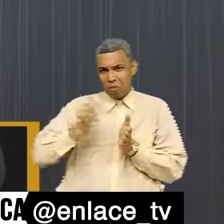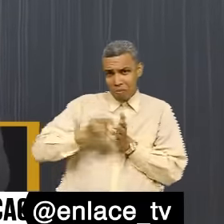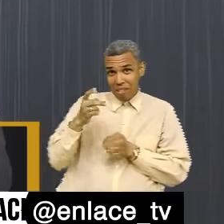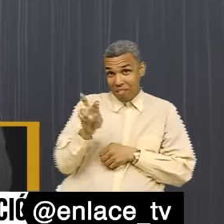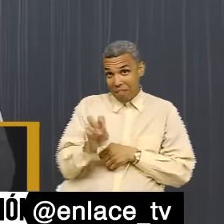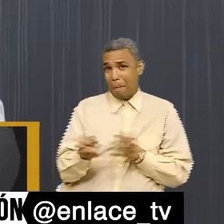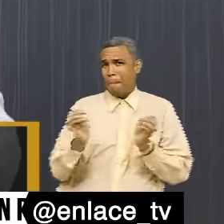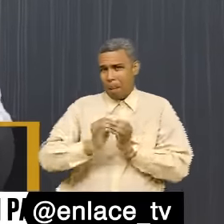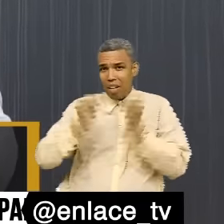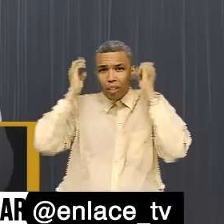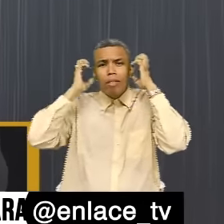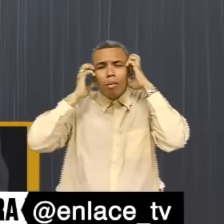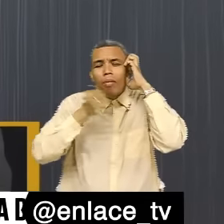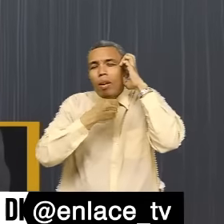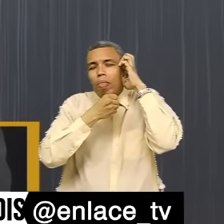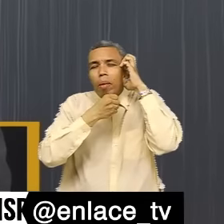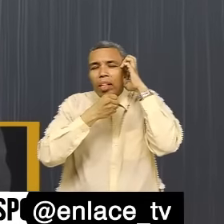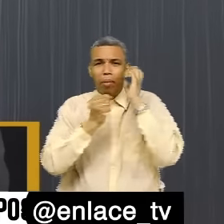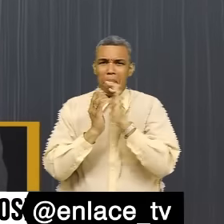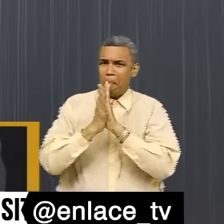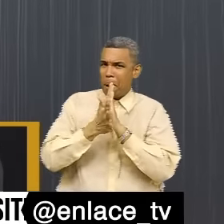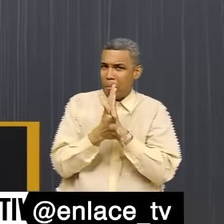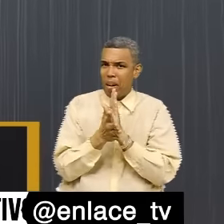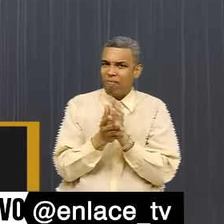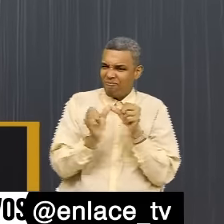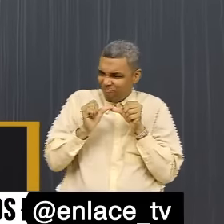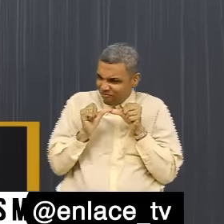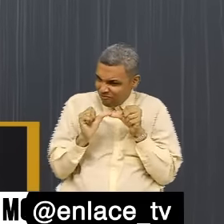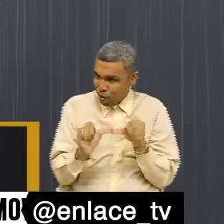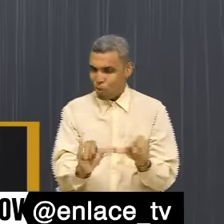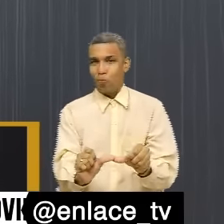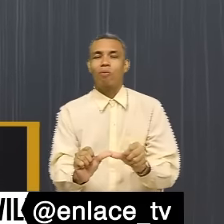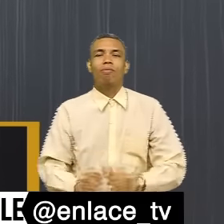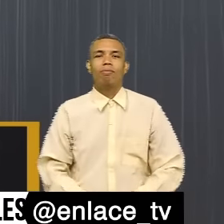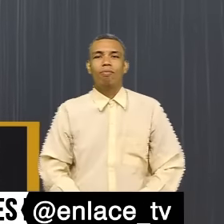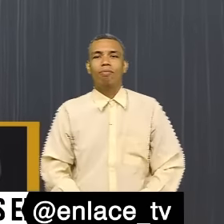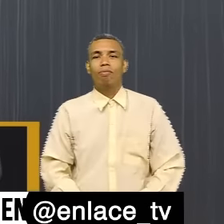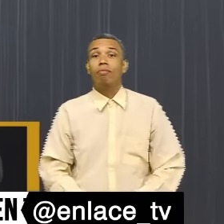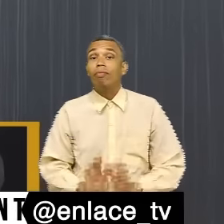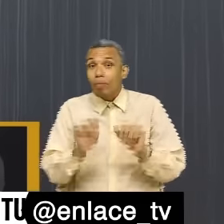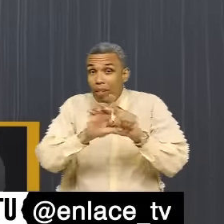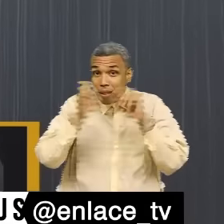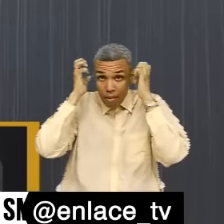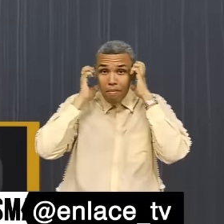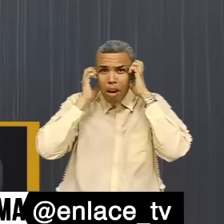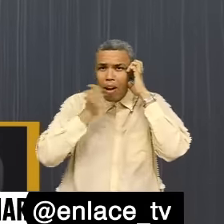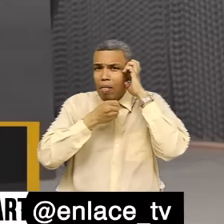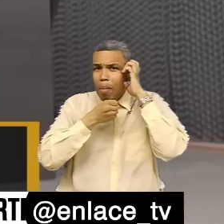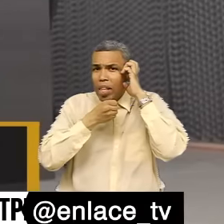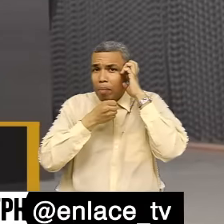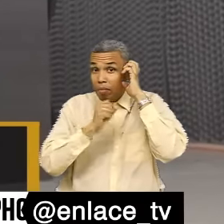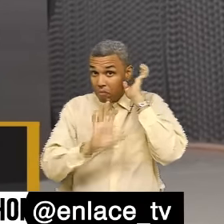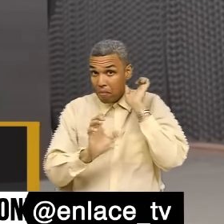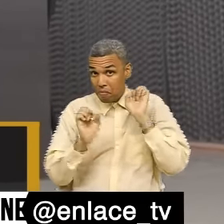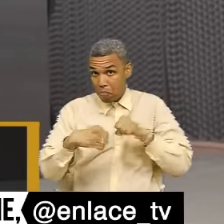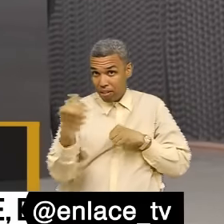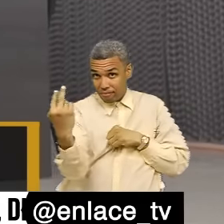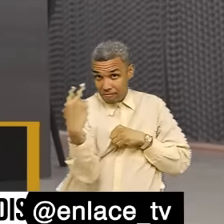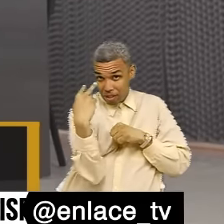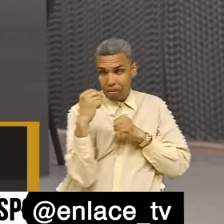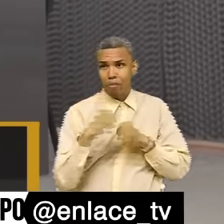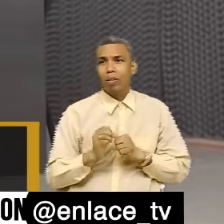mayor vigor para quedarse en esta franja de la televisión de los barranqueños. Enlace Radio es la radio que se ve. Vuelve la radio que